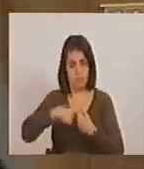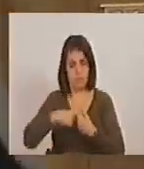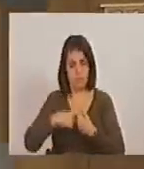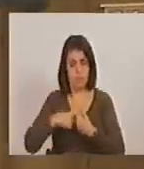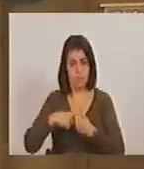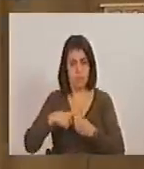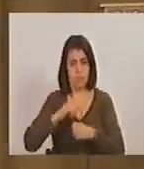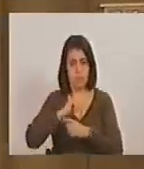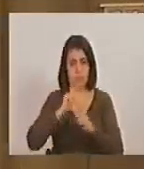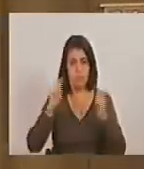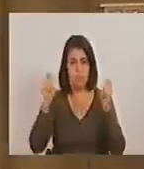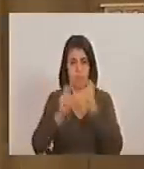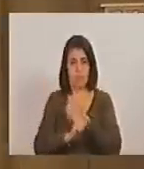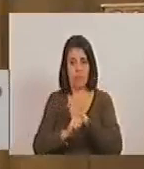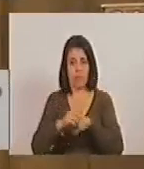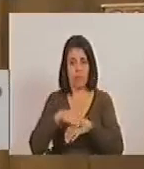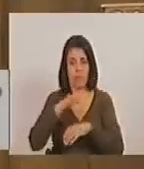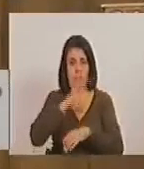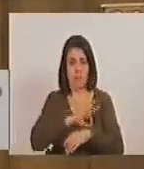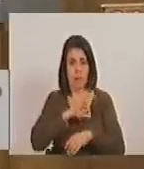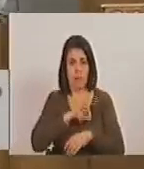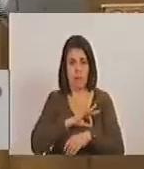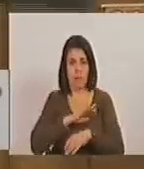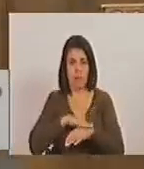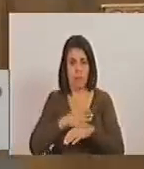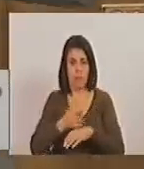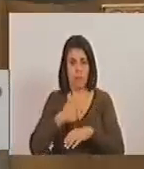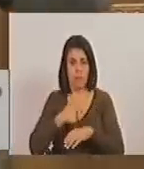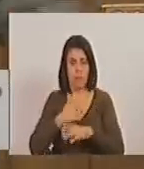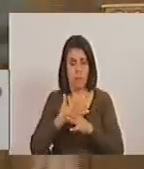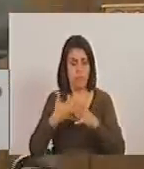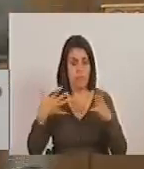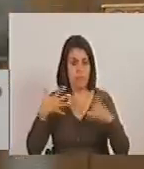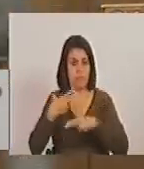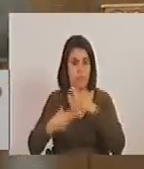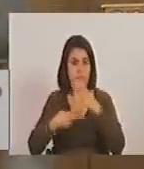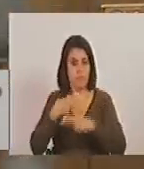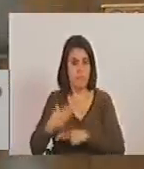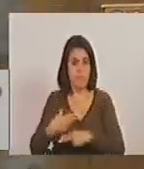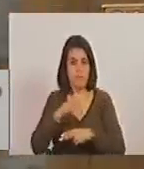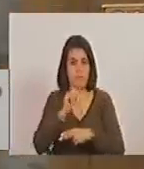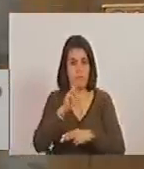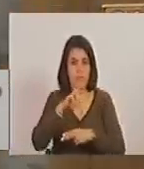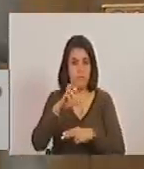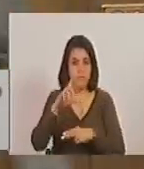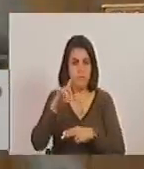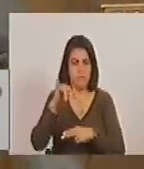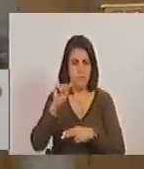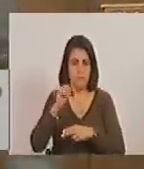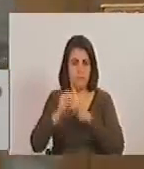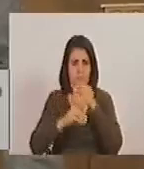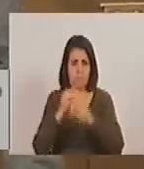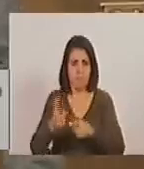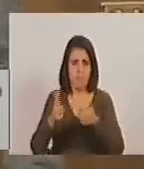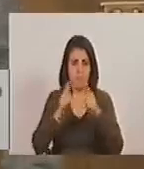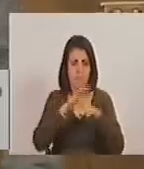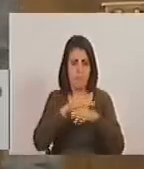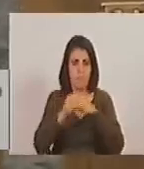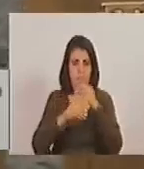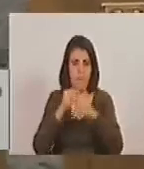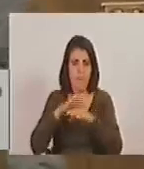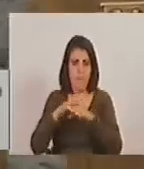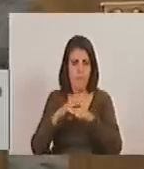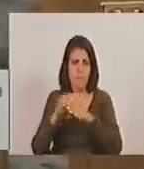lucha de transformación de una sociedad, para mí es el gran legado de Argelia Laya. Fue feminista, le debemos mucho